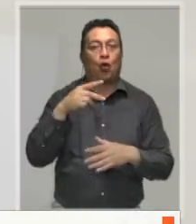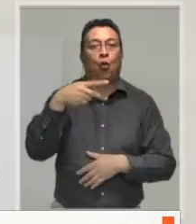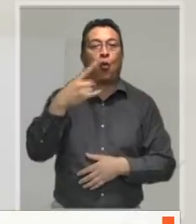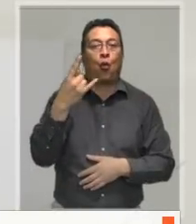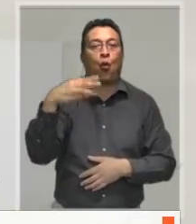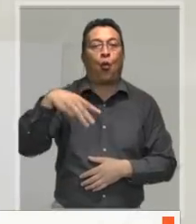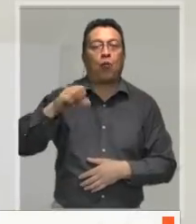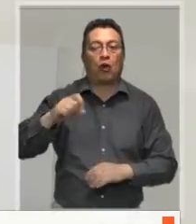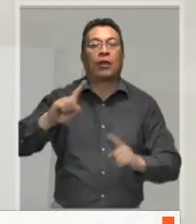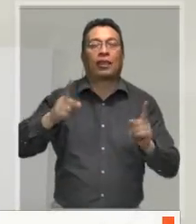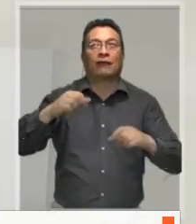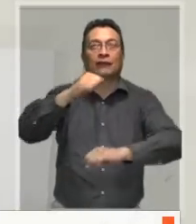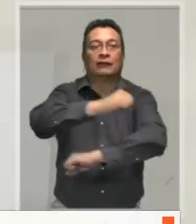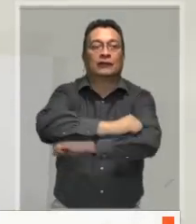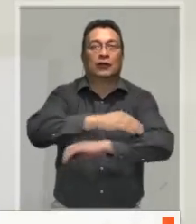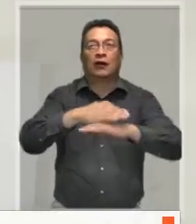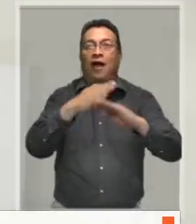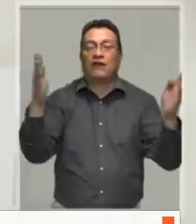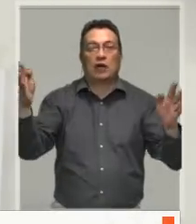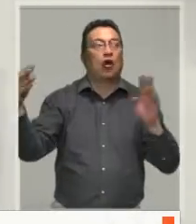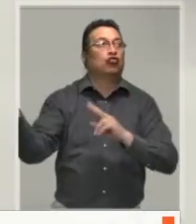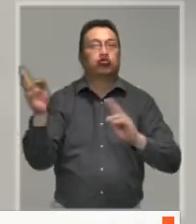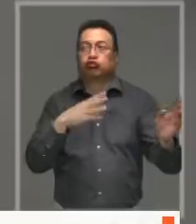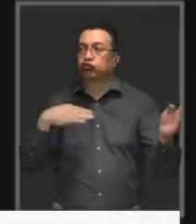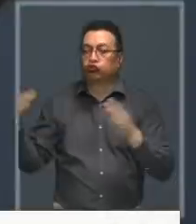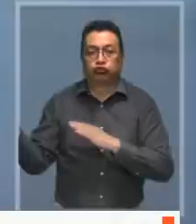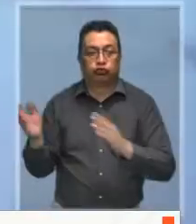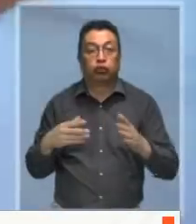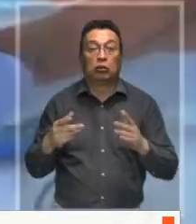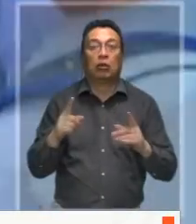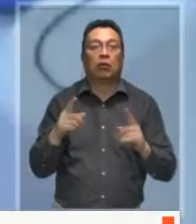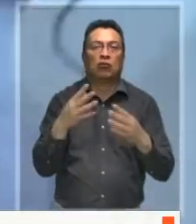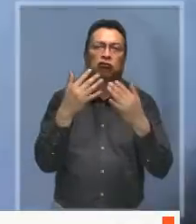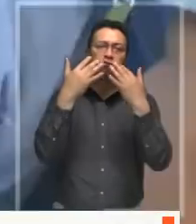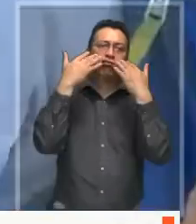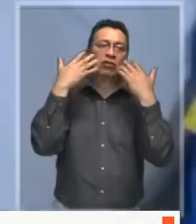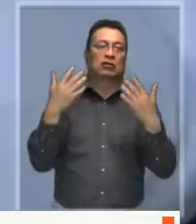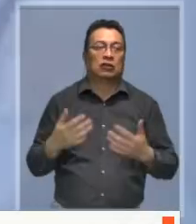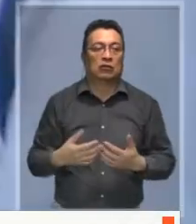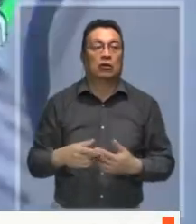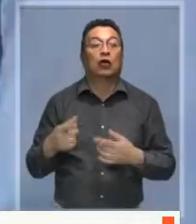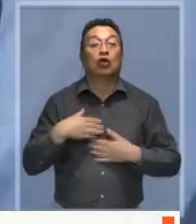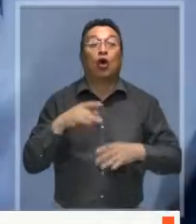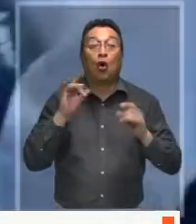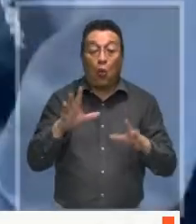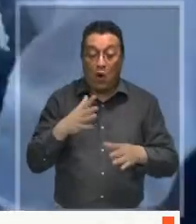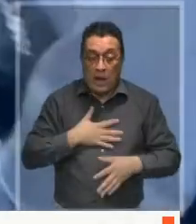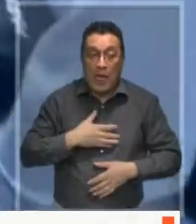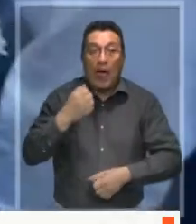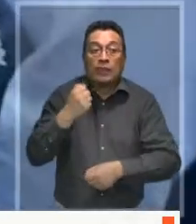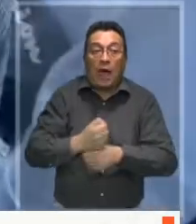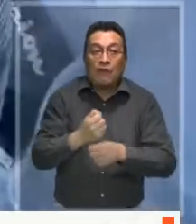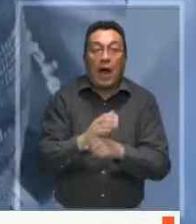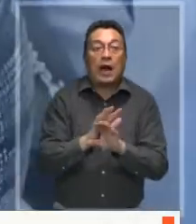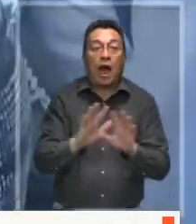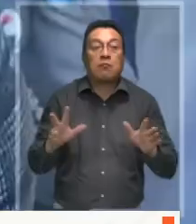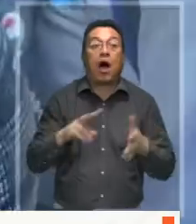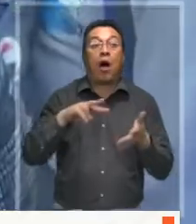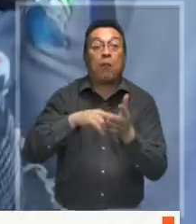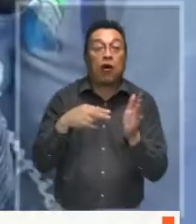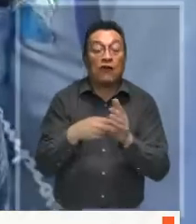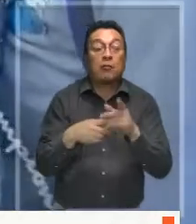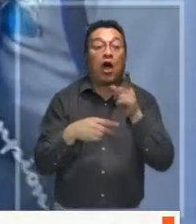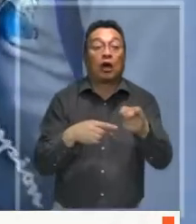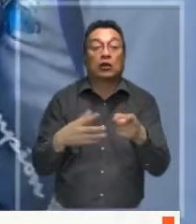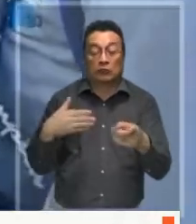tenemos que tener ventanas abiertas para la ventilación de nuestro espacio físico. Lo único que queremos es seguir trabajando. Ahora, el problema de ustedes ha sido que